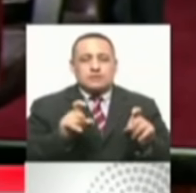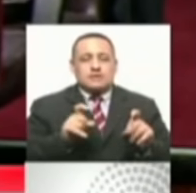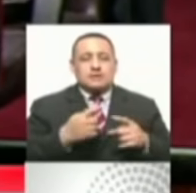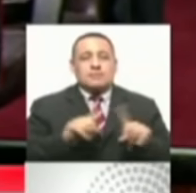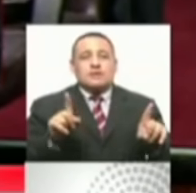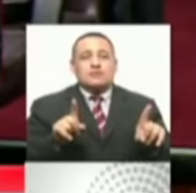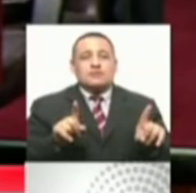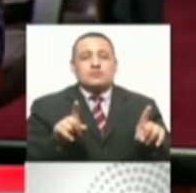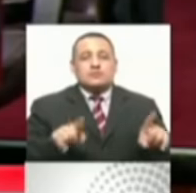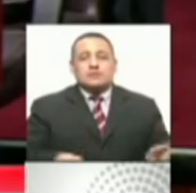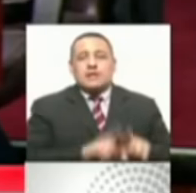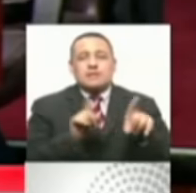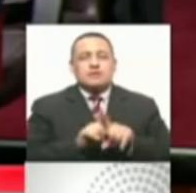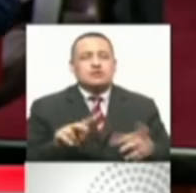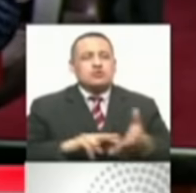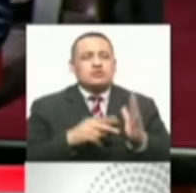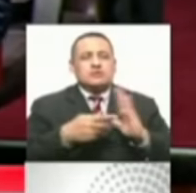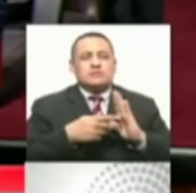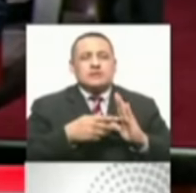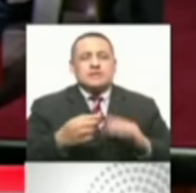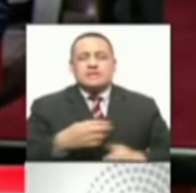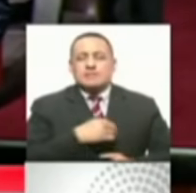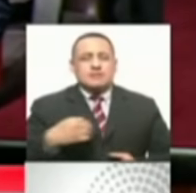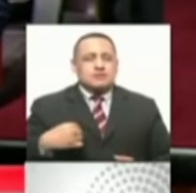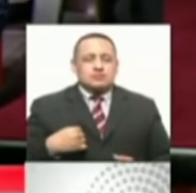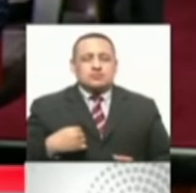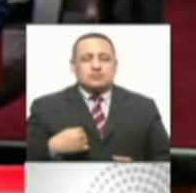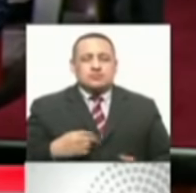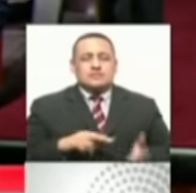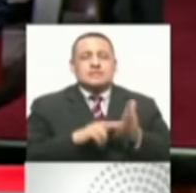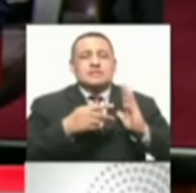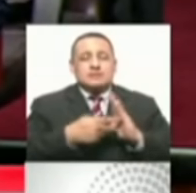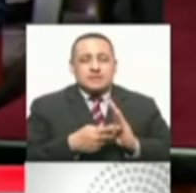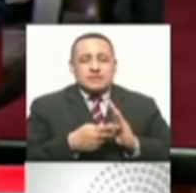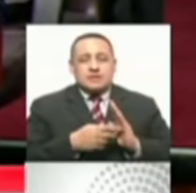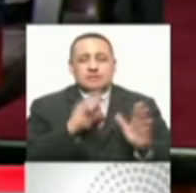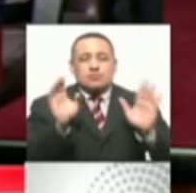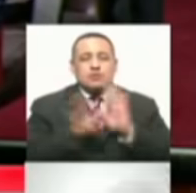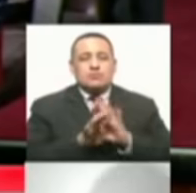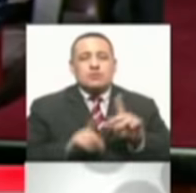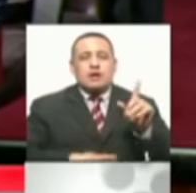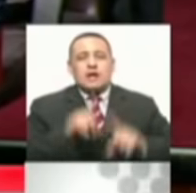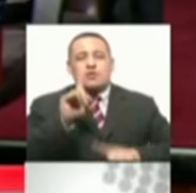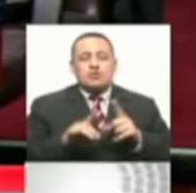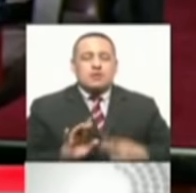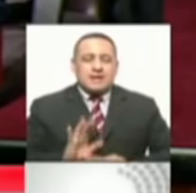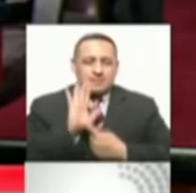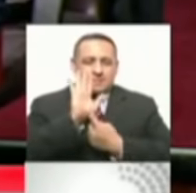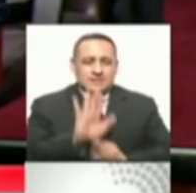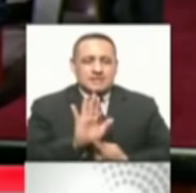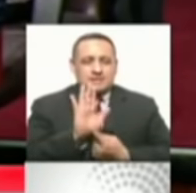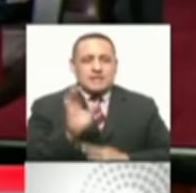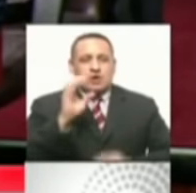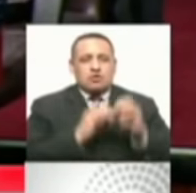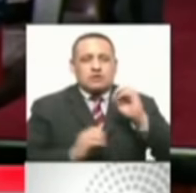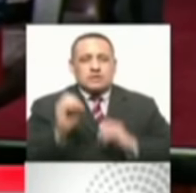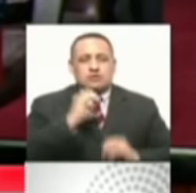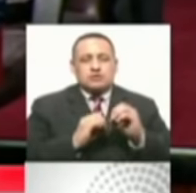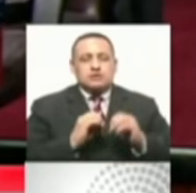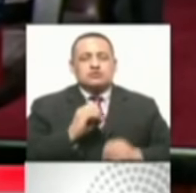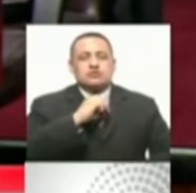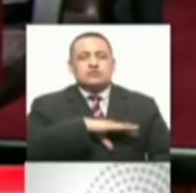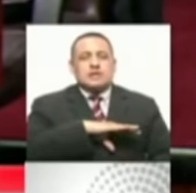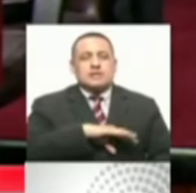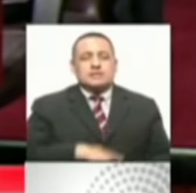a algunos parlamentarios de otras agrupaciones políticas que no tienen esa postura y